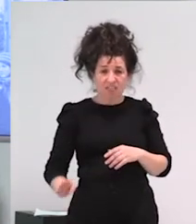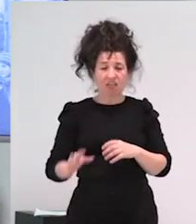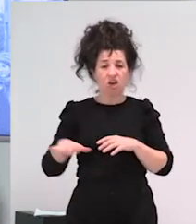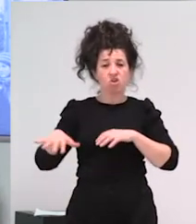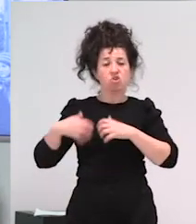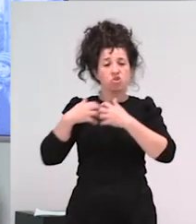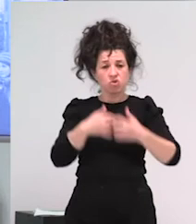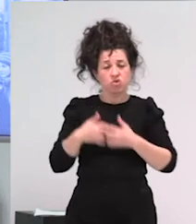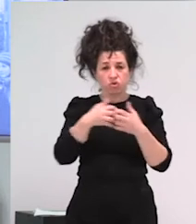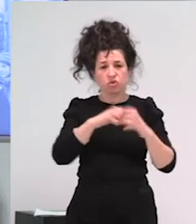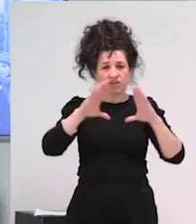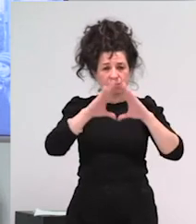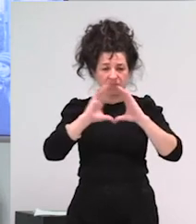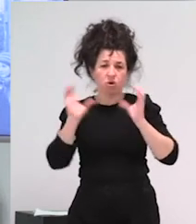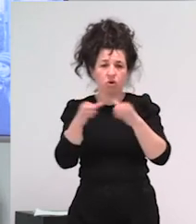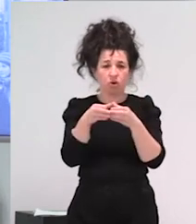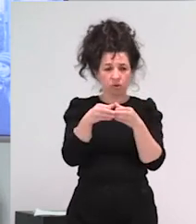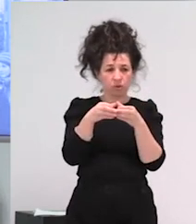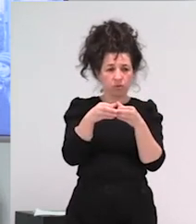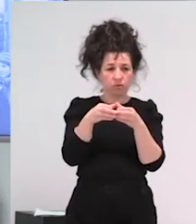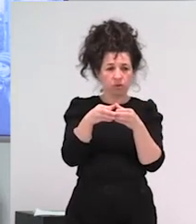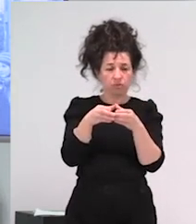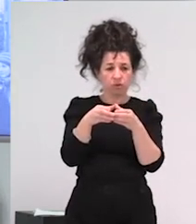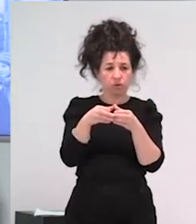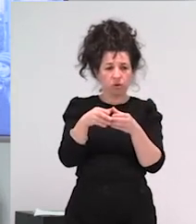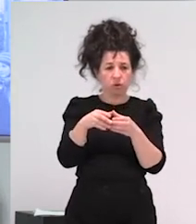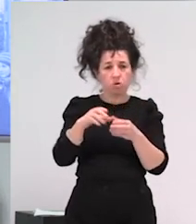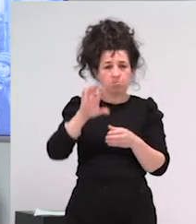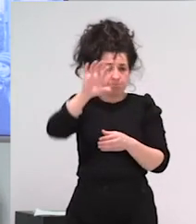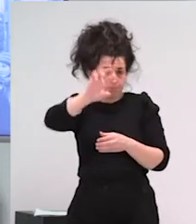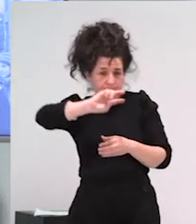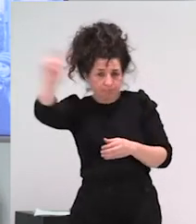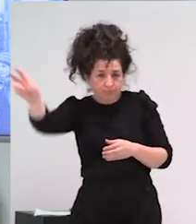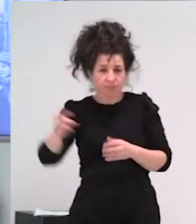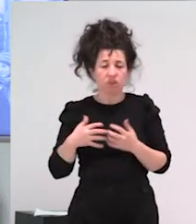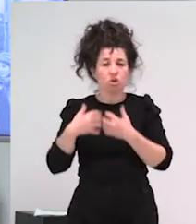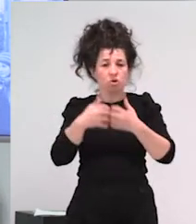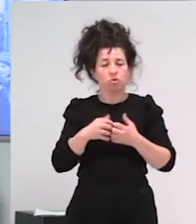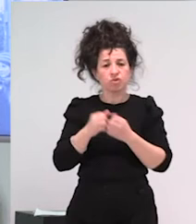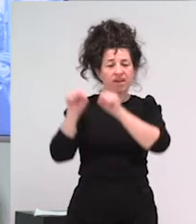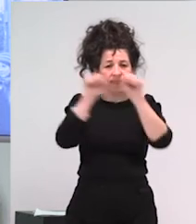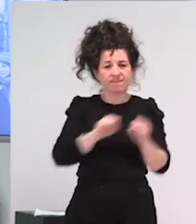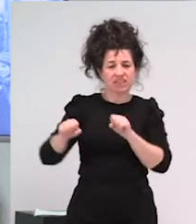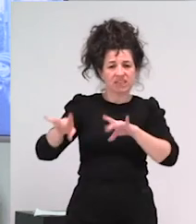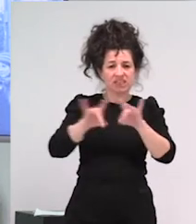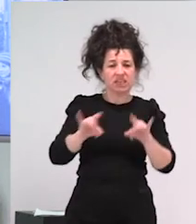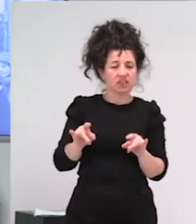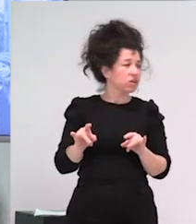comunitario en Abya Yala, podemos hablar de las luchas de defensa del territorio que tenemos